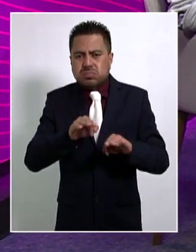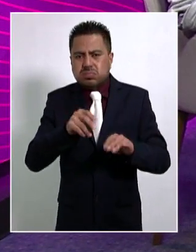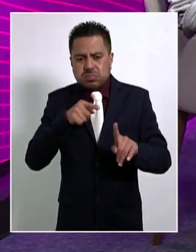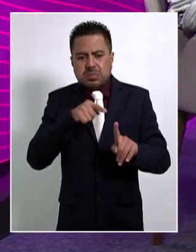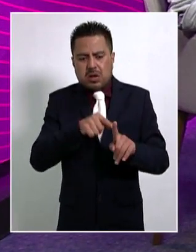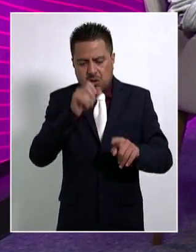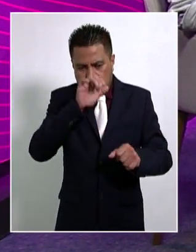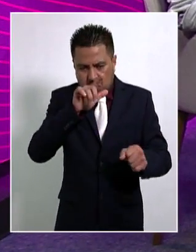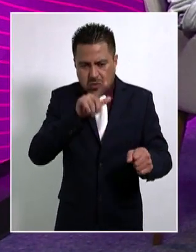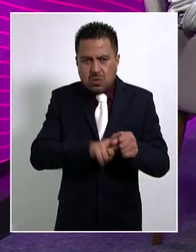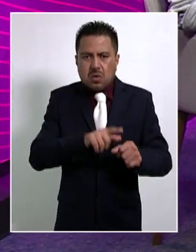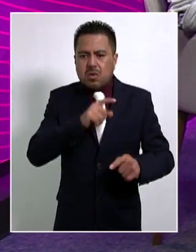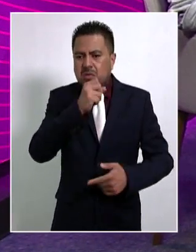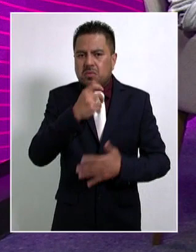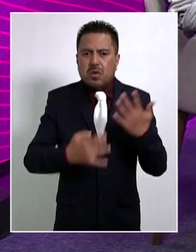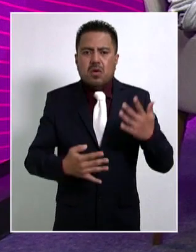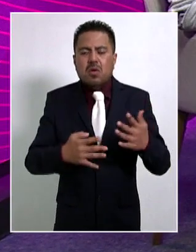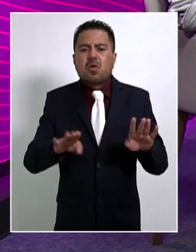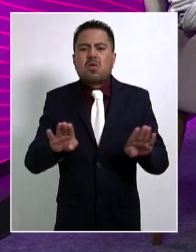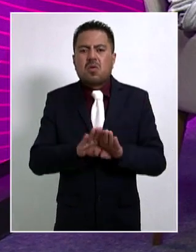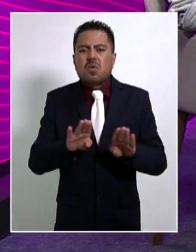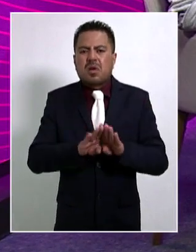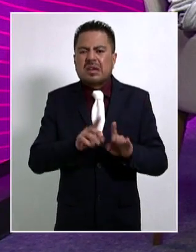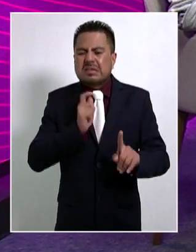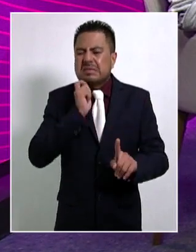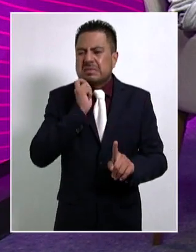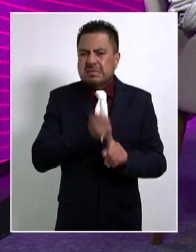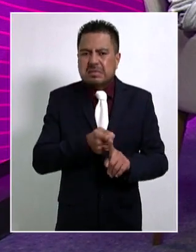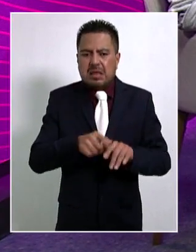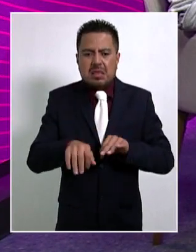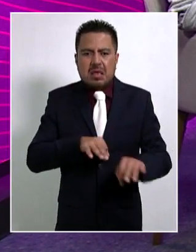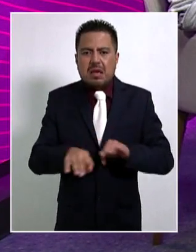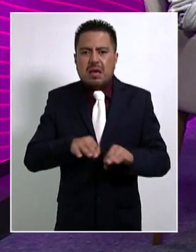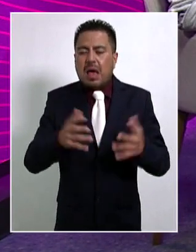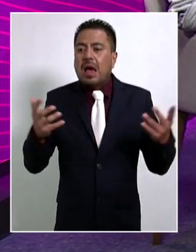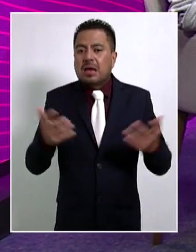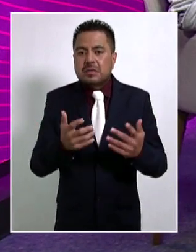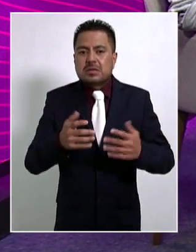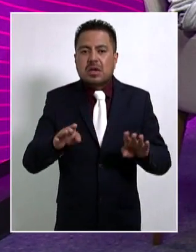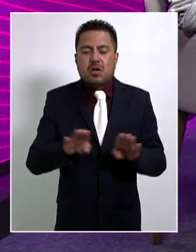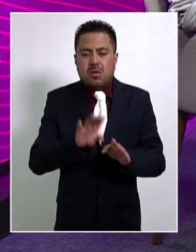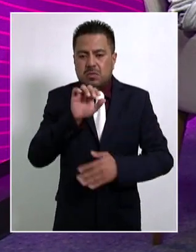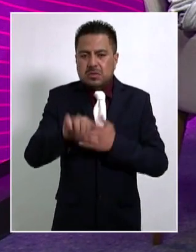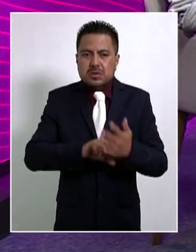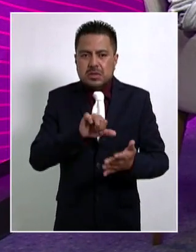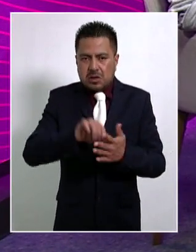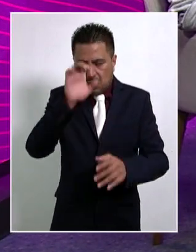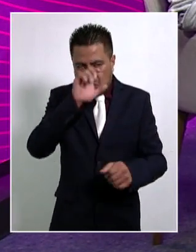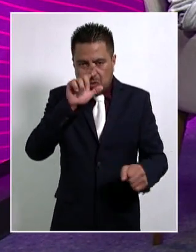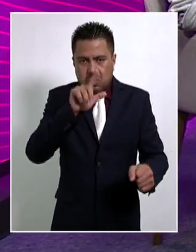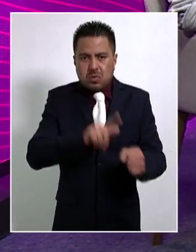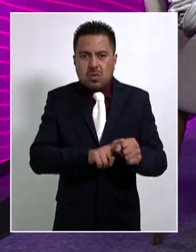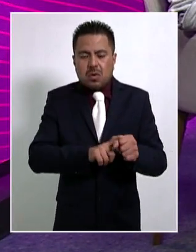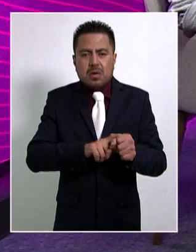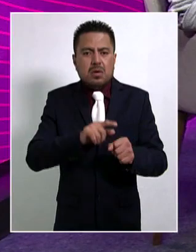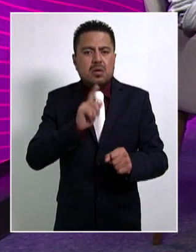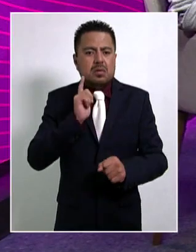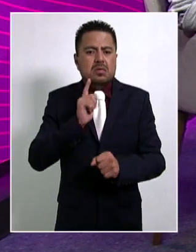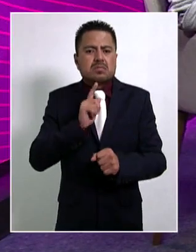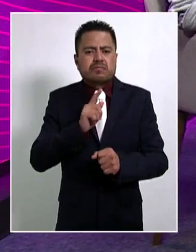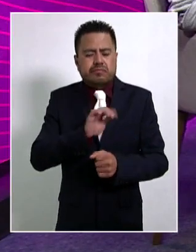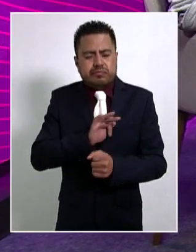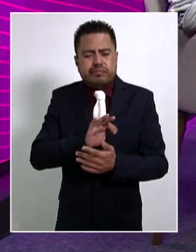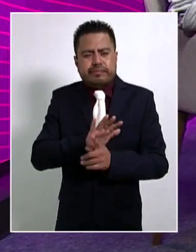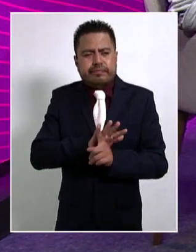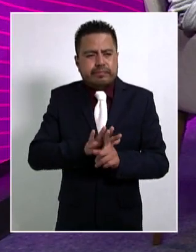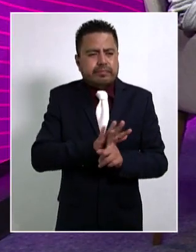patrones socioculturales? ¿En qué consiste ese trabajo que hacen como un centro cultural de visibilización de